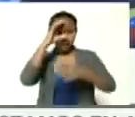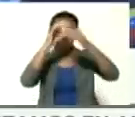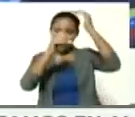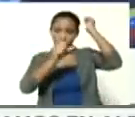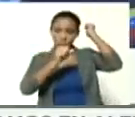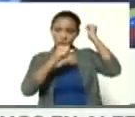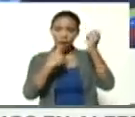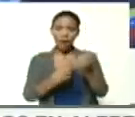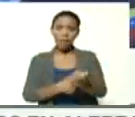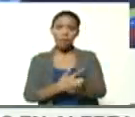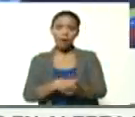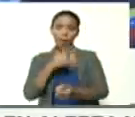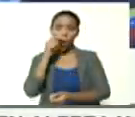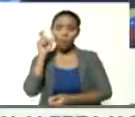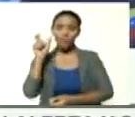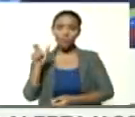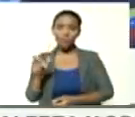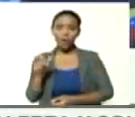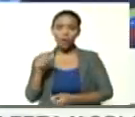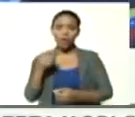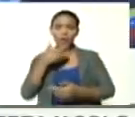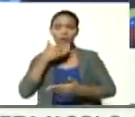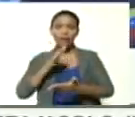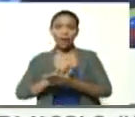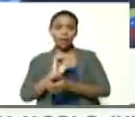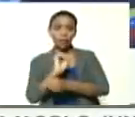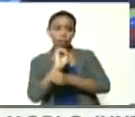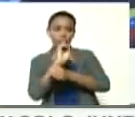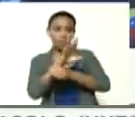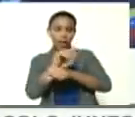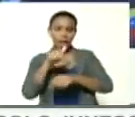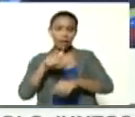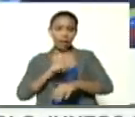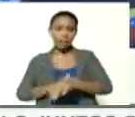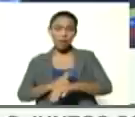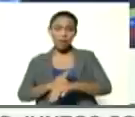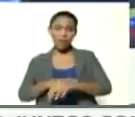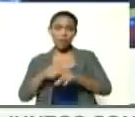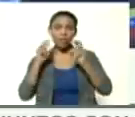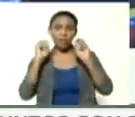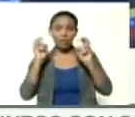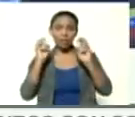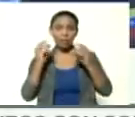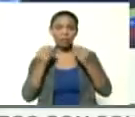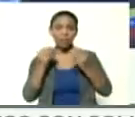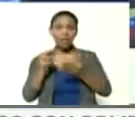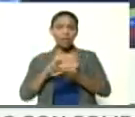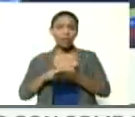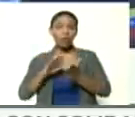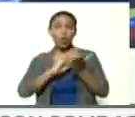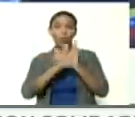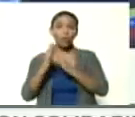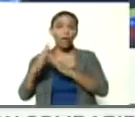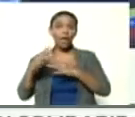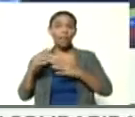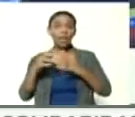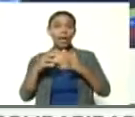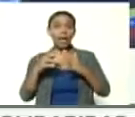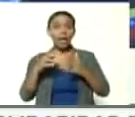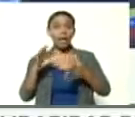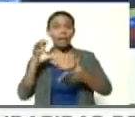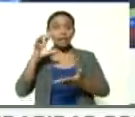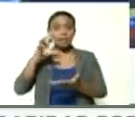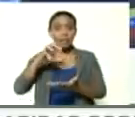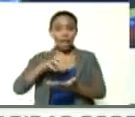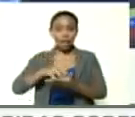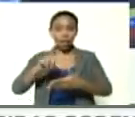nuestro hermano Marcelo Ebrard, le vamos a dirigir una carta en este mismo tenor, en estos términos, para que la comunidad de estados latinoamericanos y